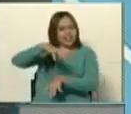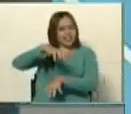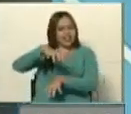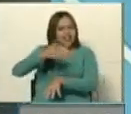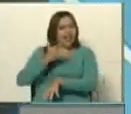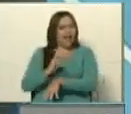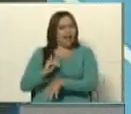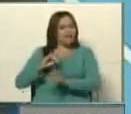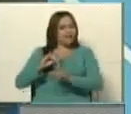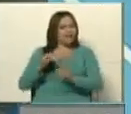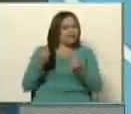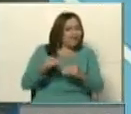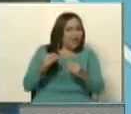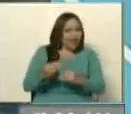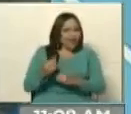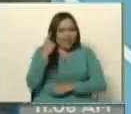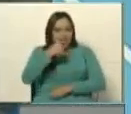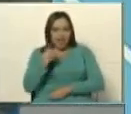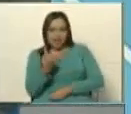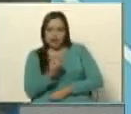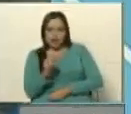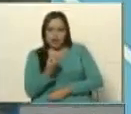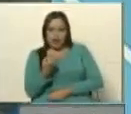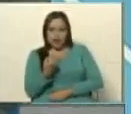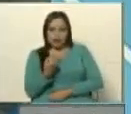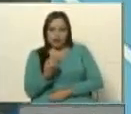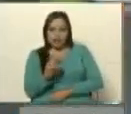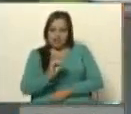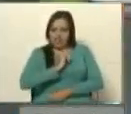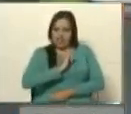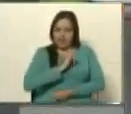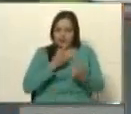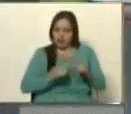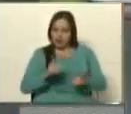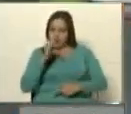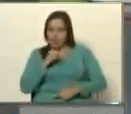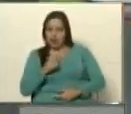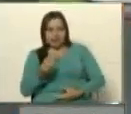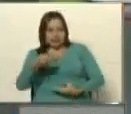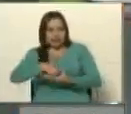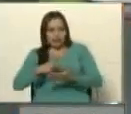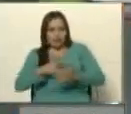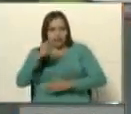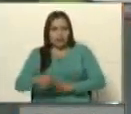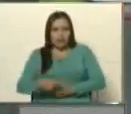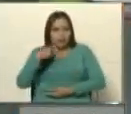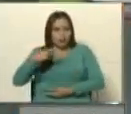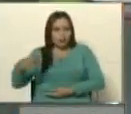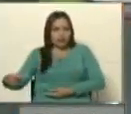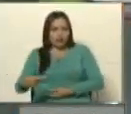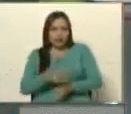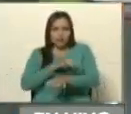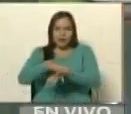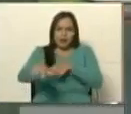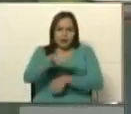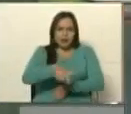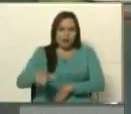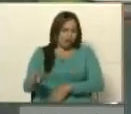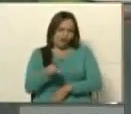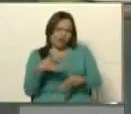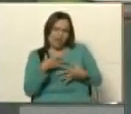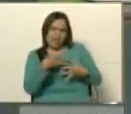cara, era una identidad, pero que no tenía en su esencia un programa político para las mayorías. No le